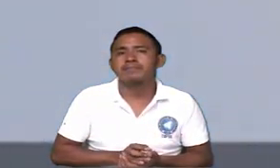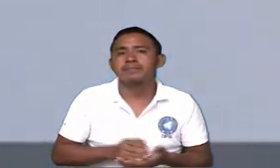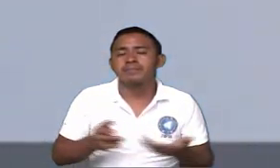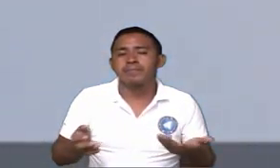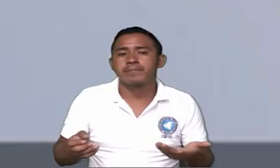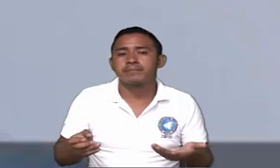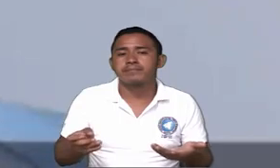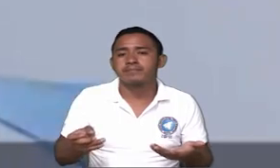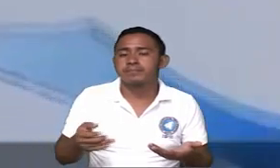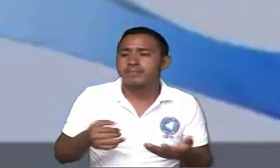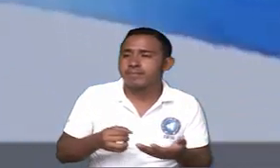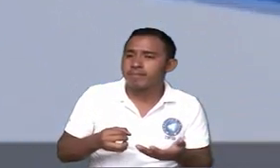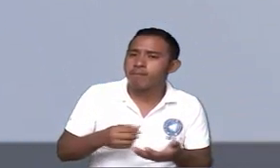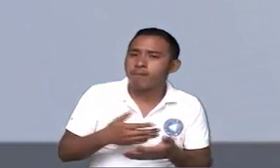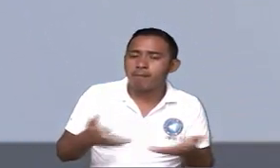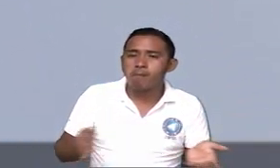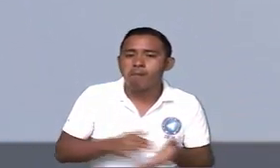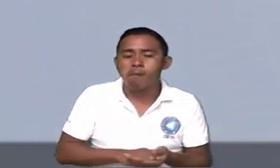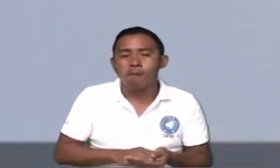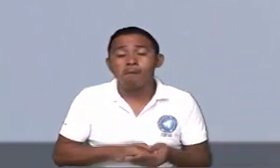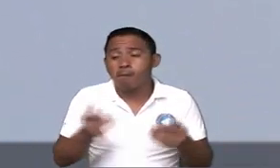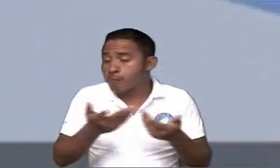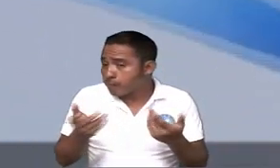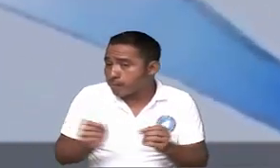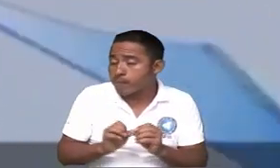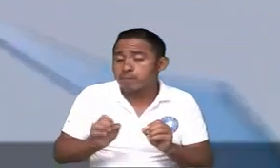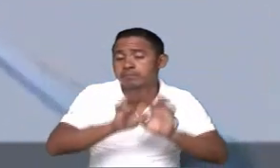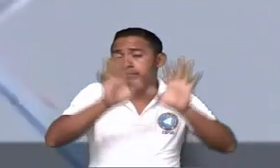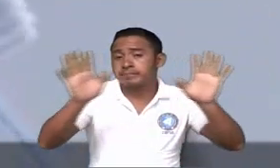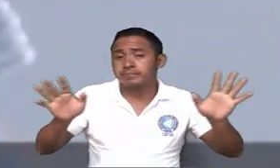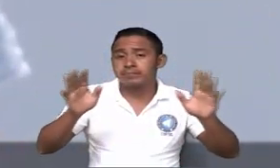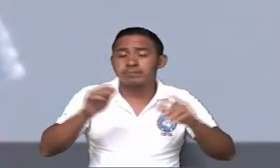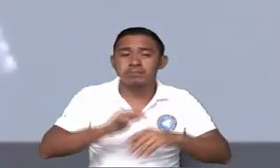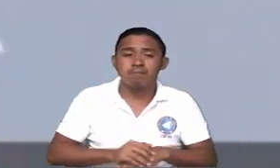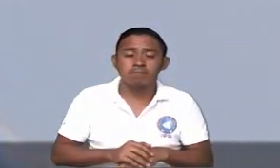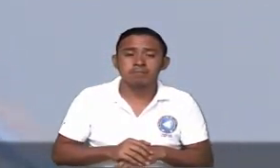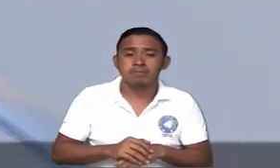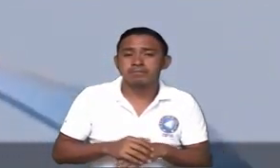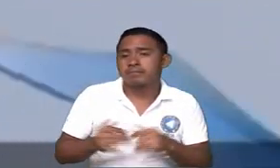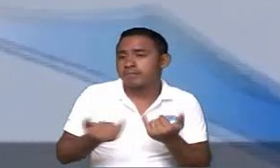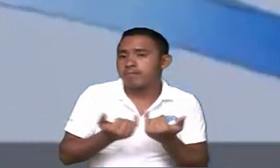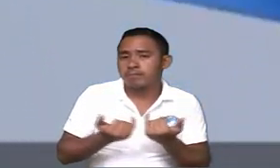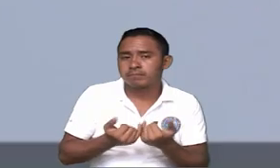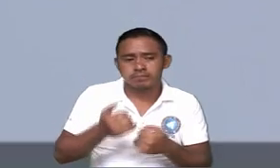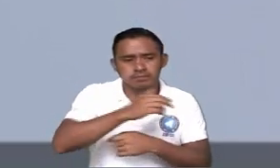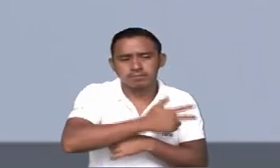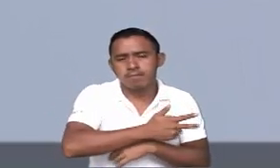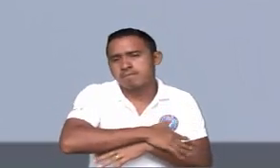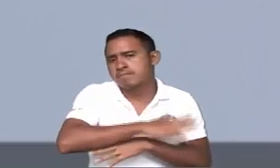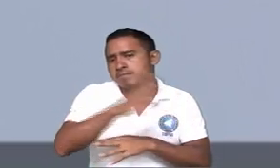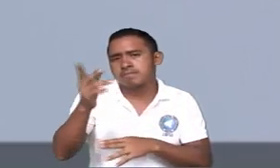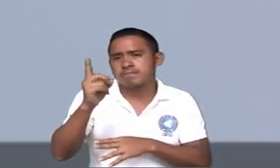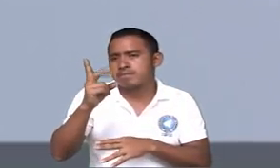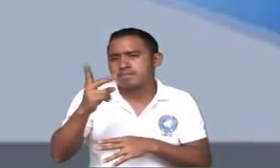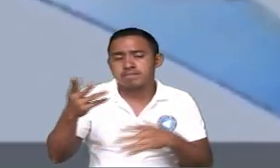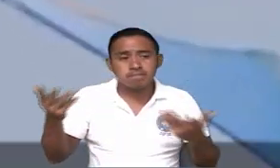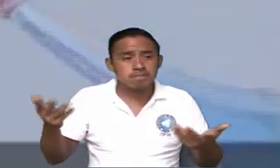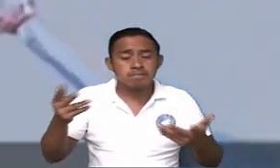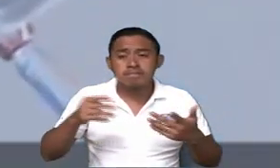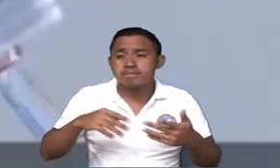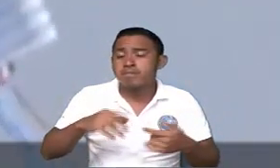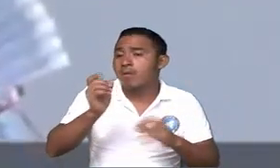trabajo o hacemos los quehaceres del día, pasamos cierto tiempo, por ejemplo, de las 8 a las 12 del mediodía o